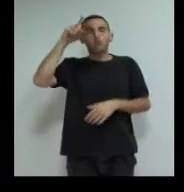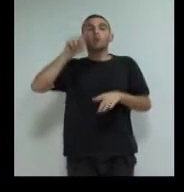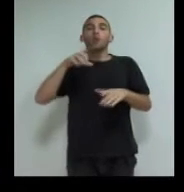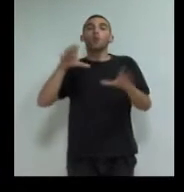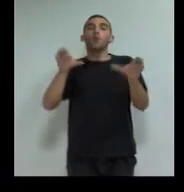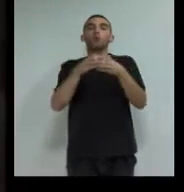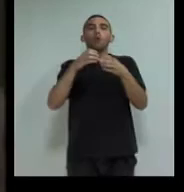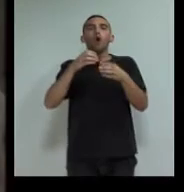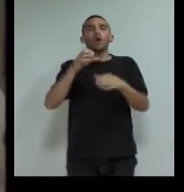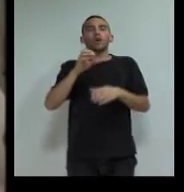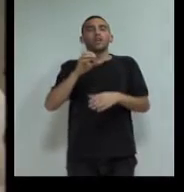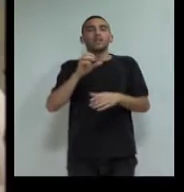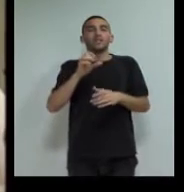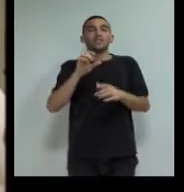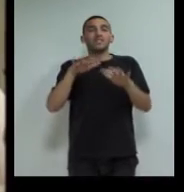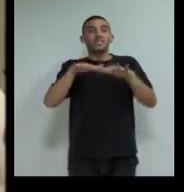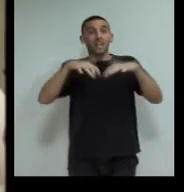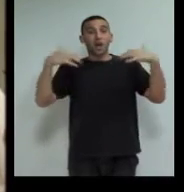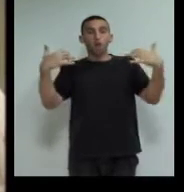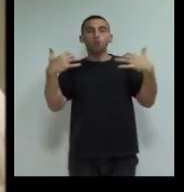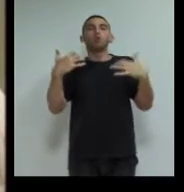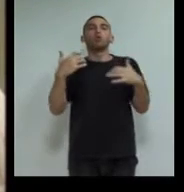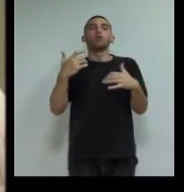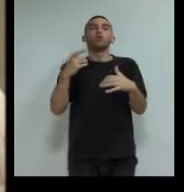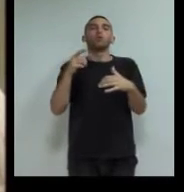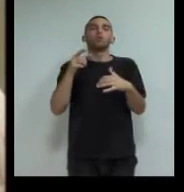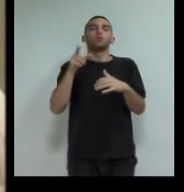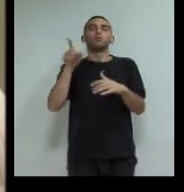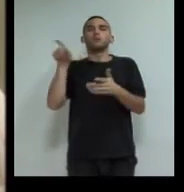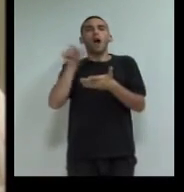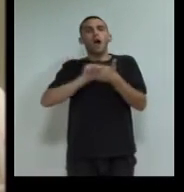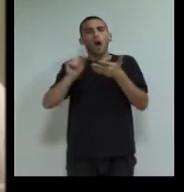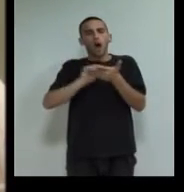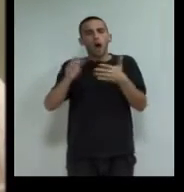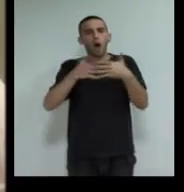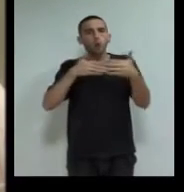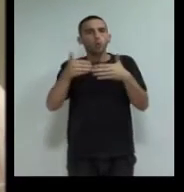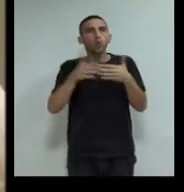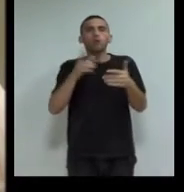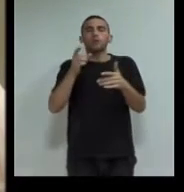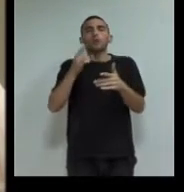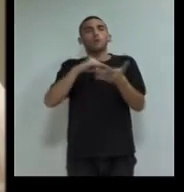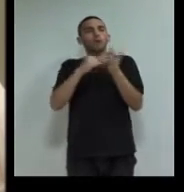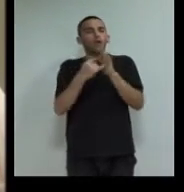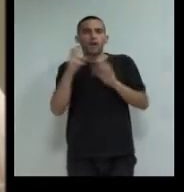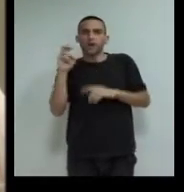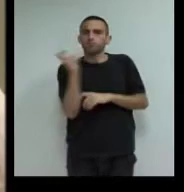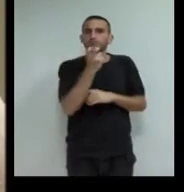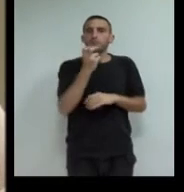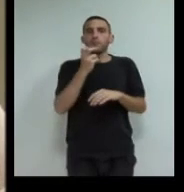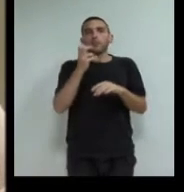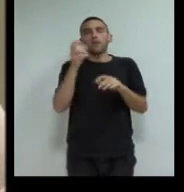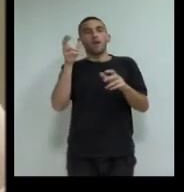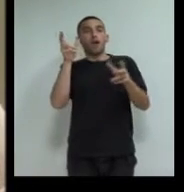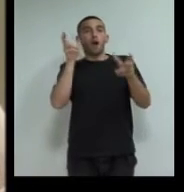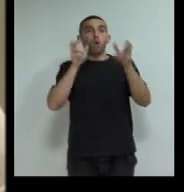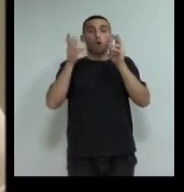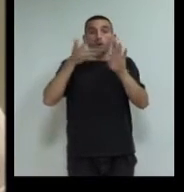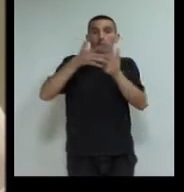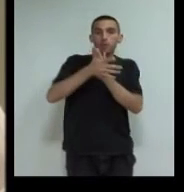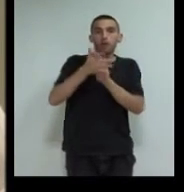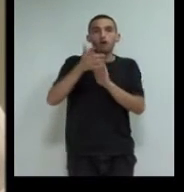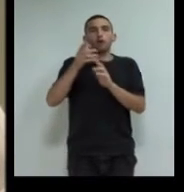en accesibilidad para la televisión. Autor de diferentes metodologías de subtitulación y audiodescripción, puede ser,